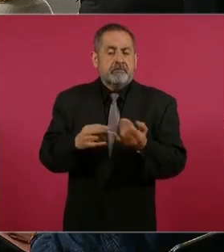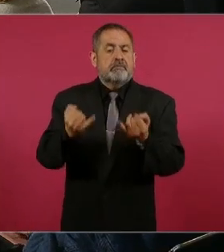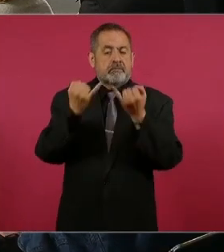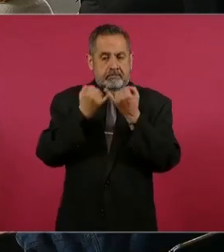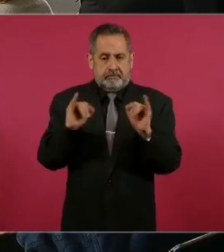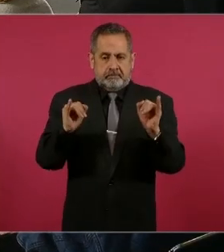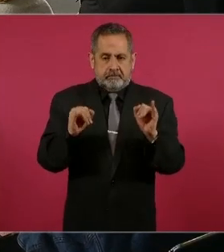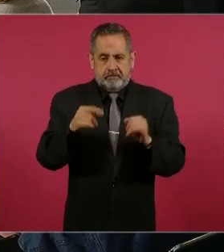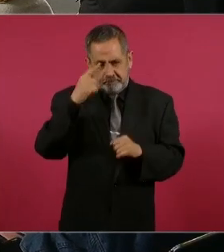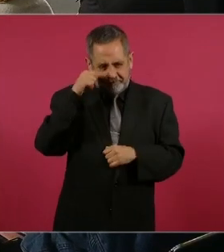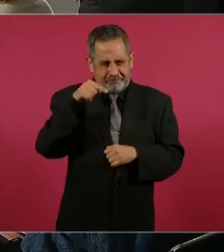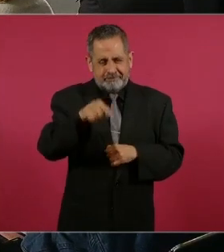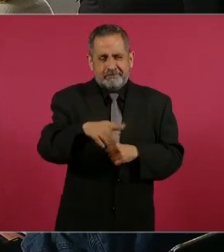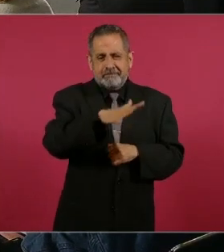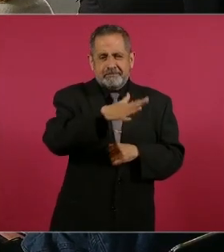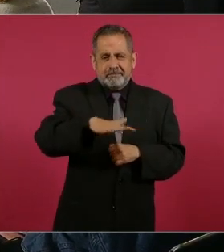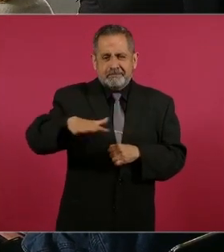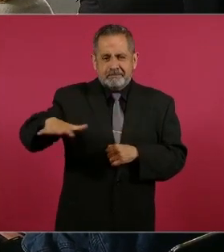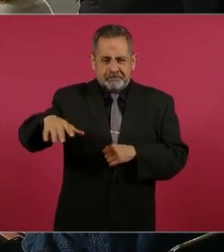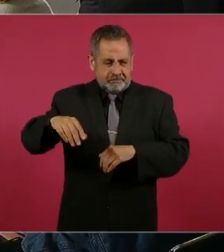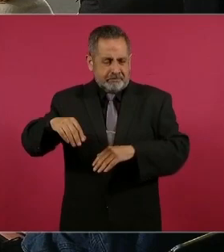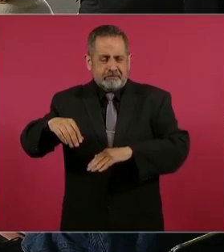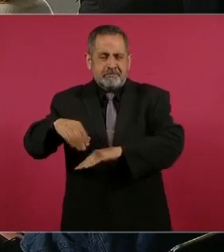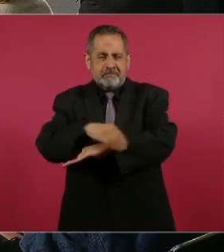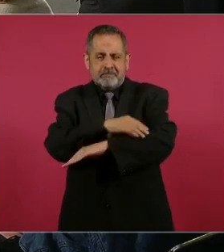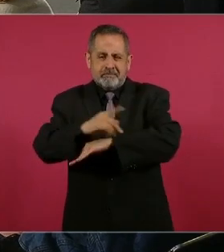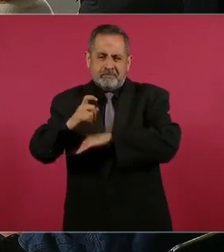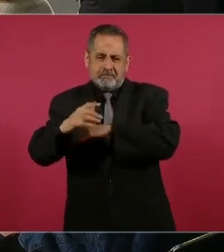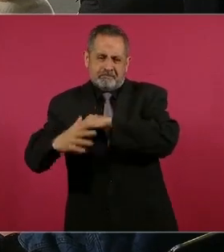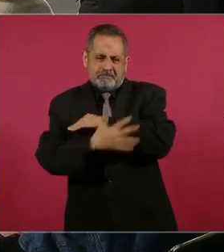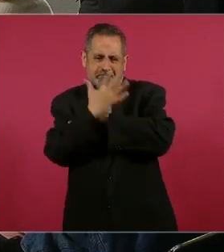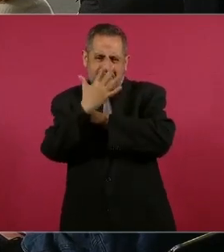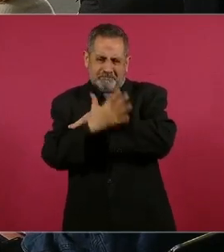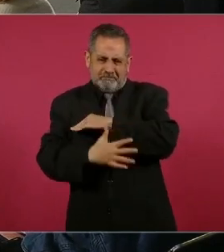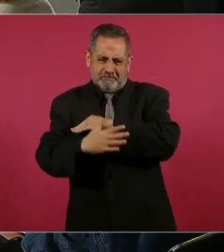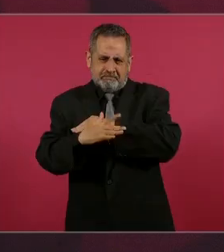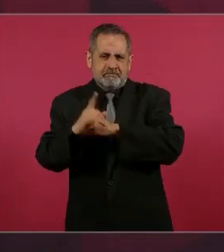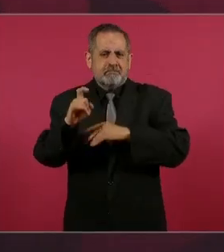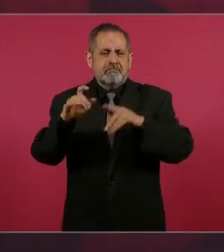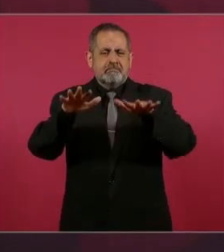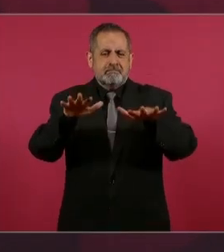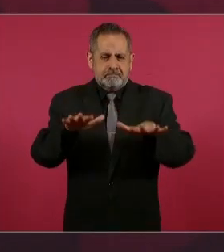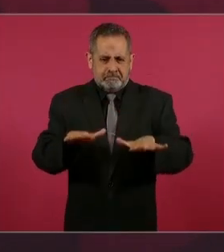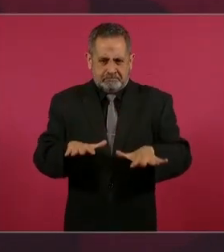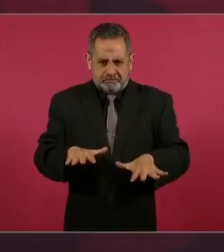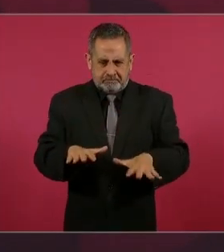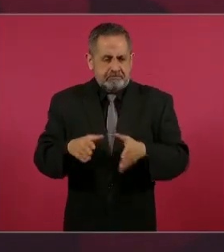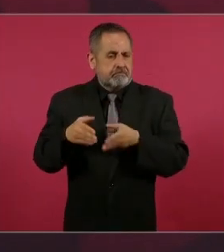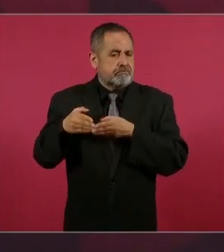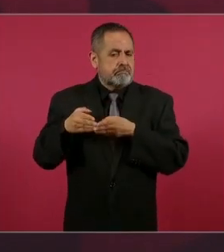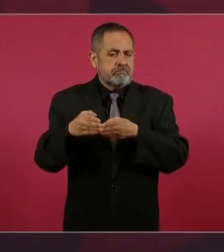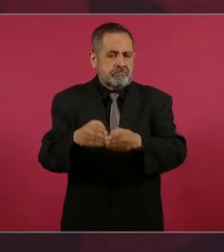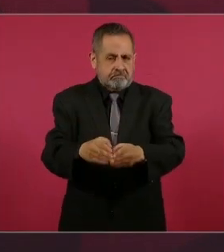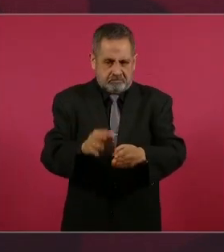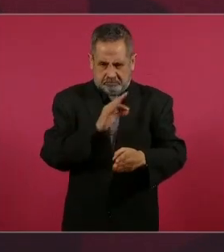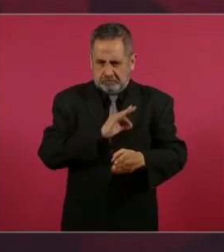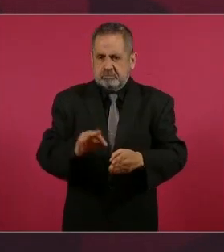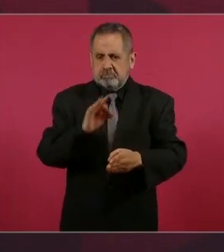el rompeolas de Salina Cruz, que va a permitir que lleguen